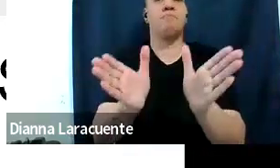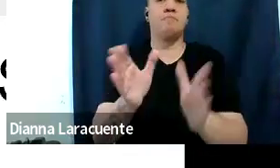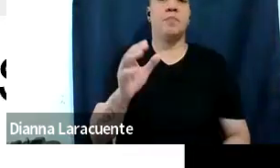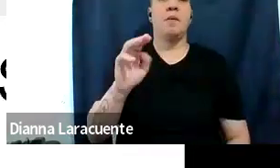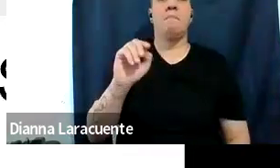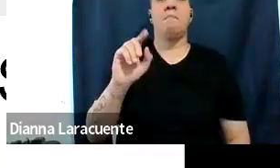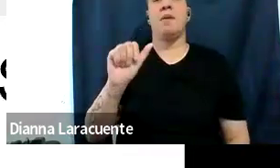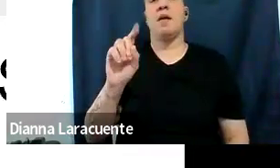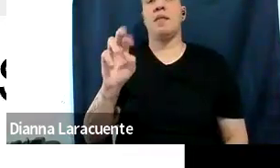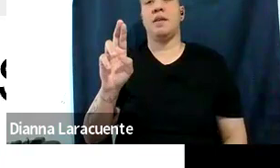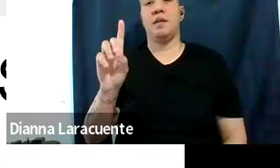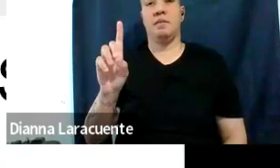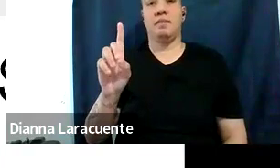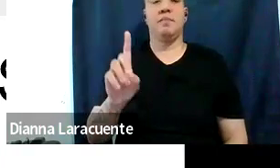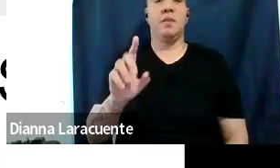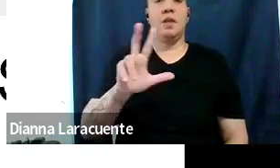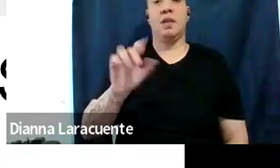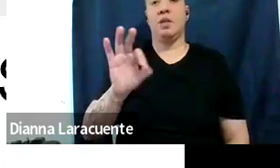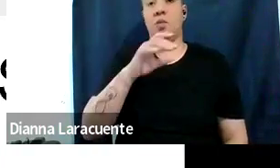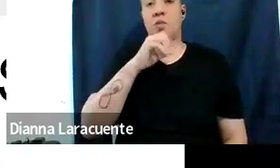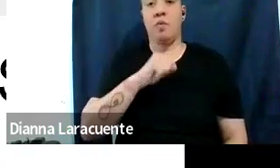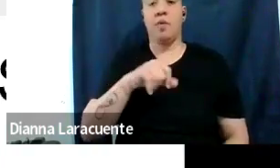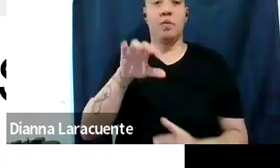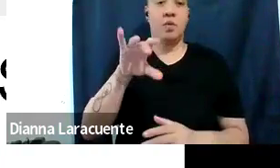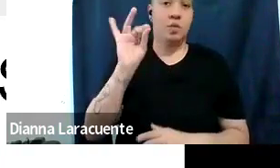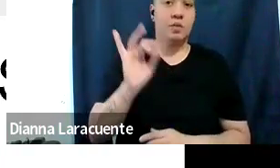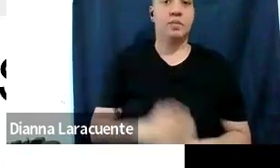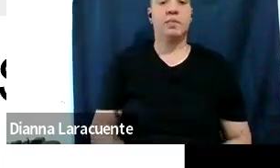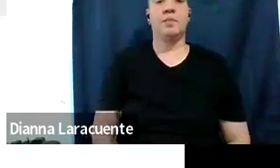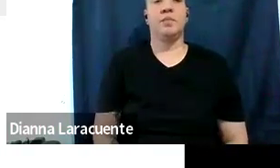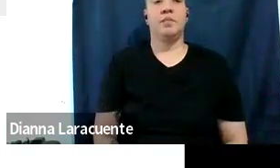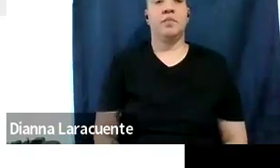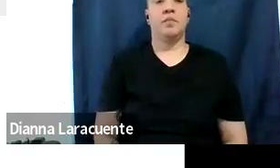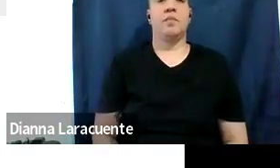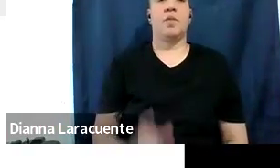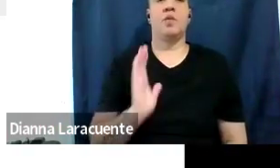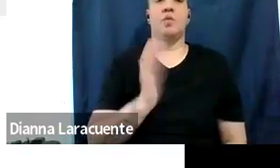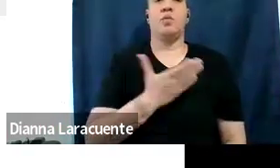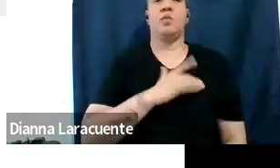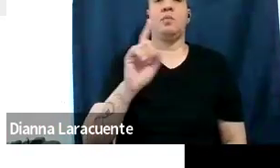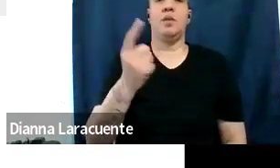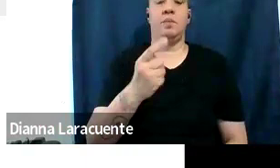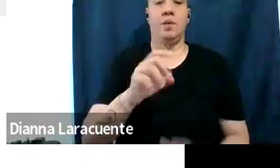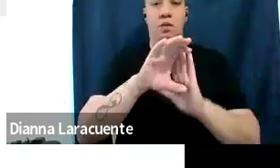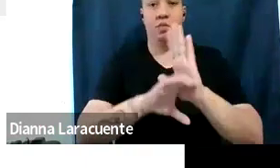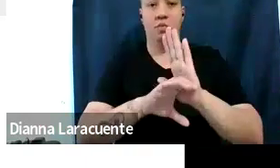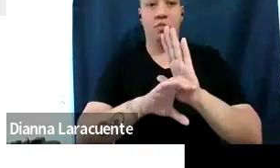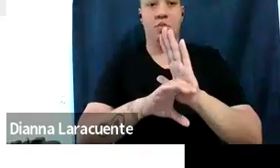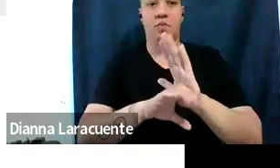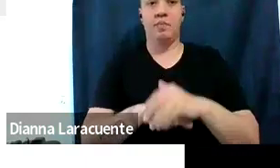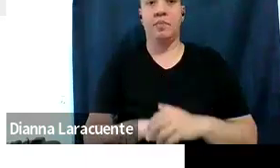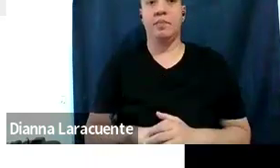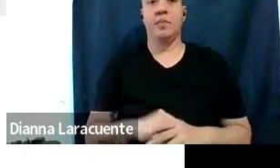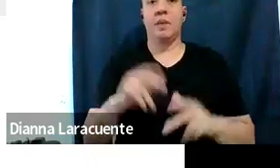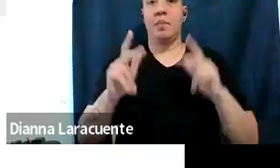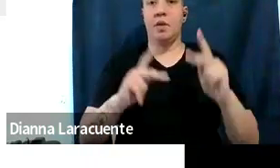años logra un consenso y sigue para adelante nuestra primera constitución a los 9 años. Y hay gente